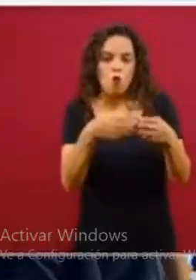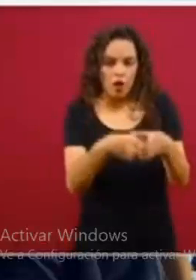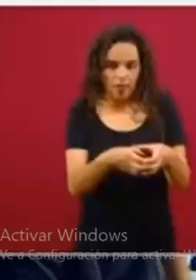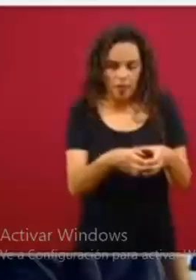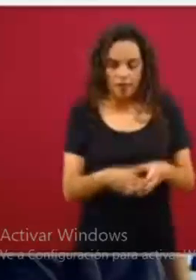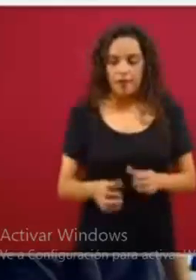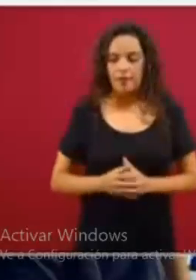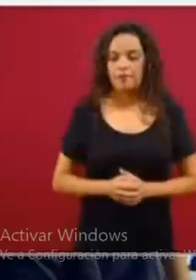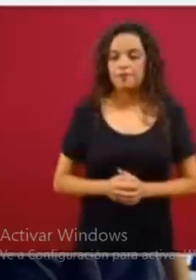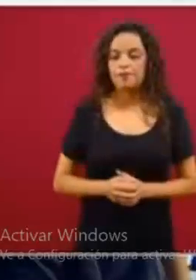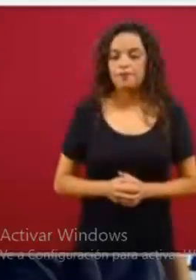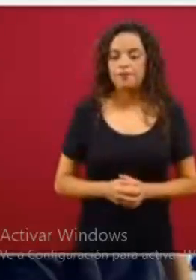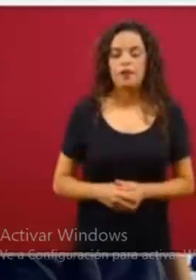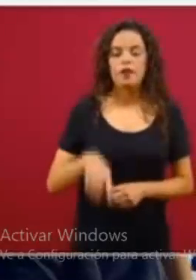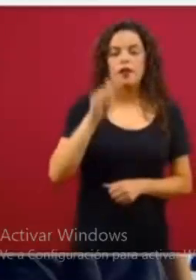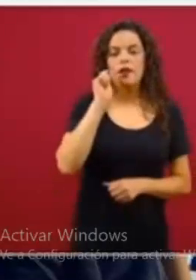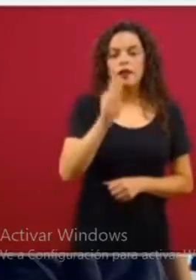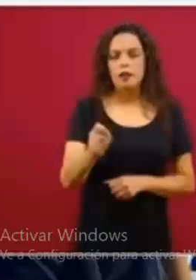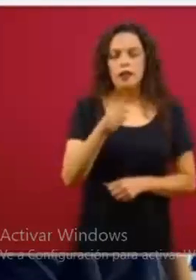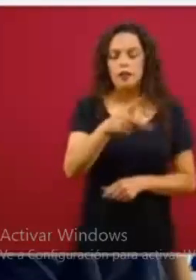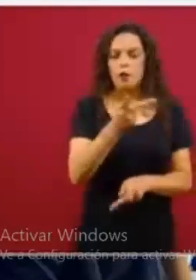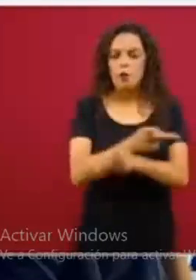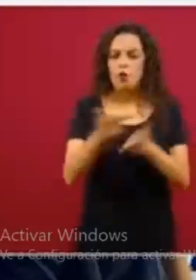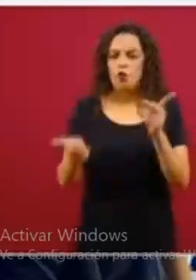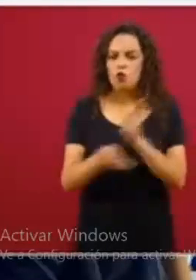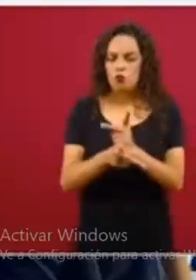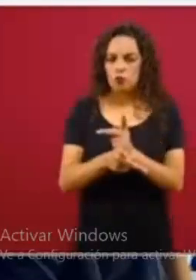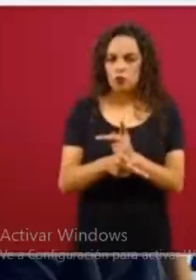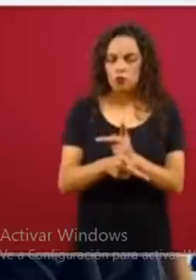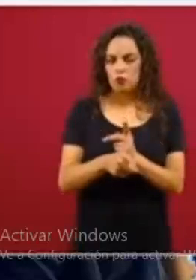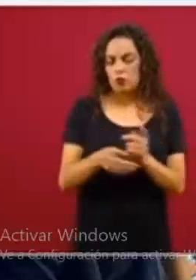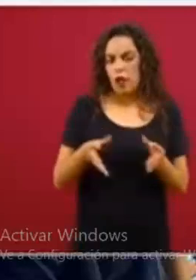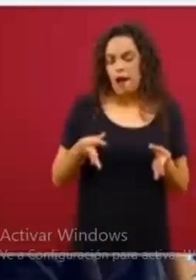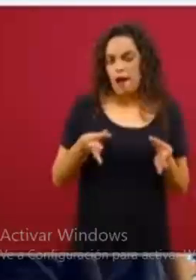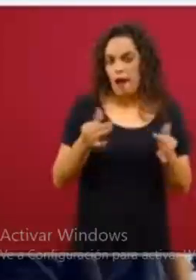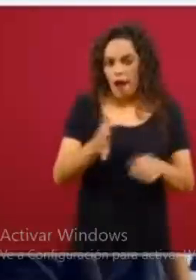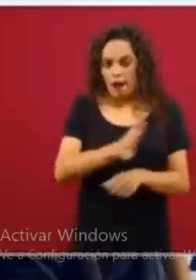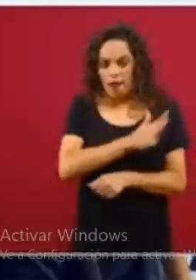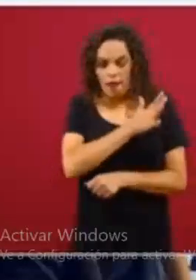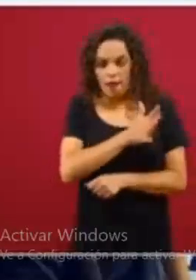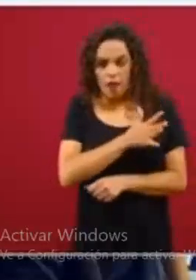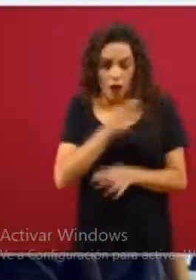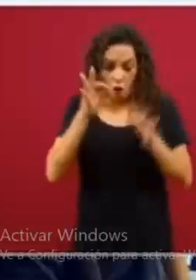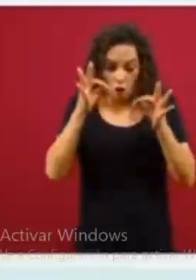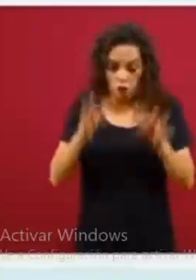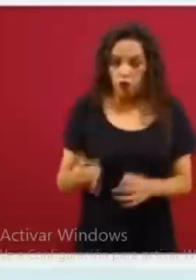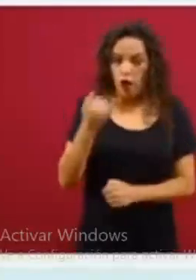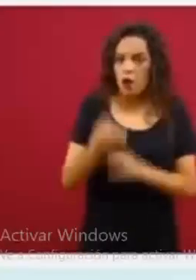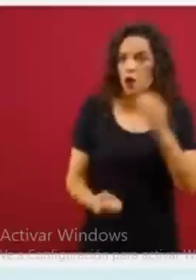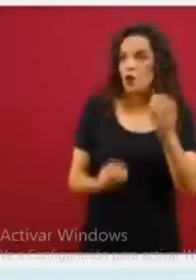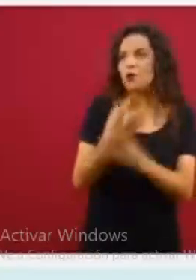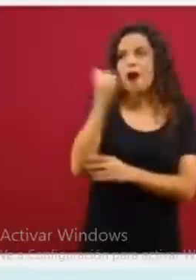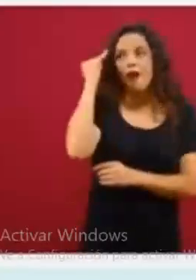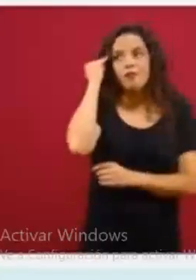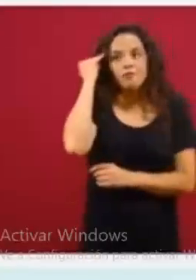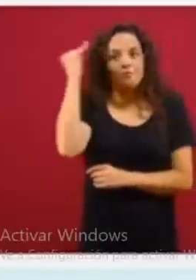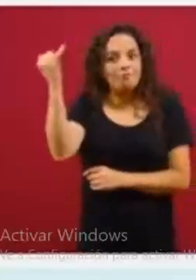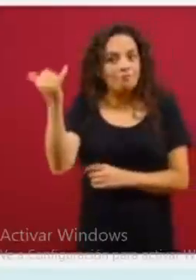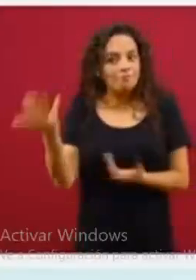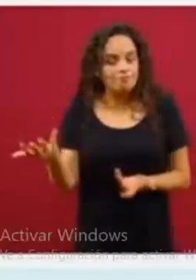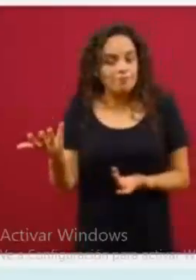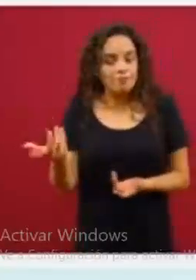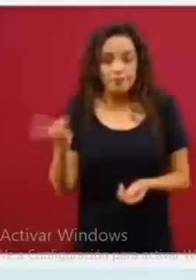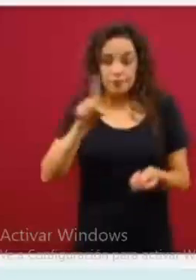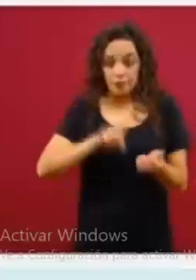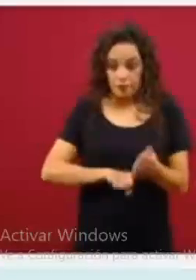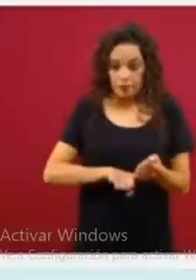la creación de productos y servicios de calidad confiables, eficientes e innovadores. No es lo mismo, por ejemplo, lo que va a requerir un trabajador